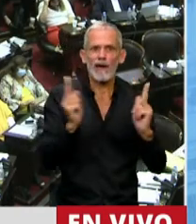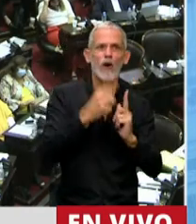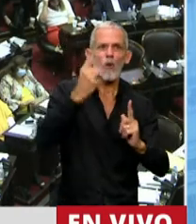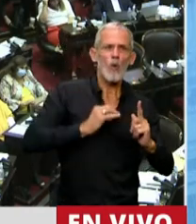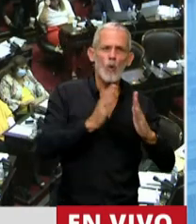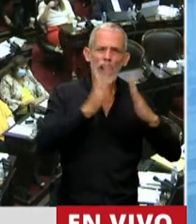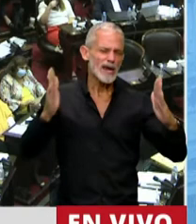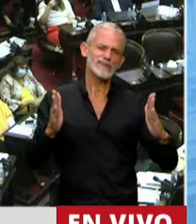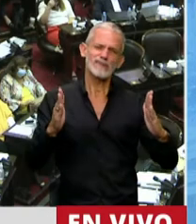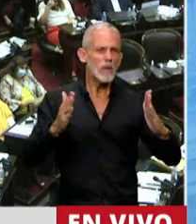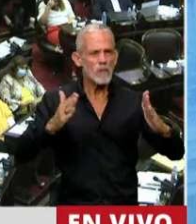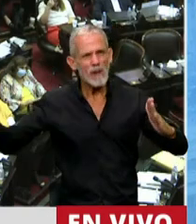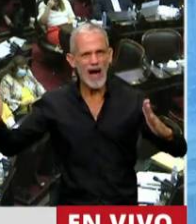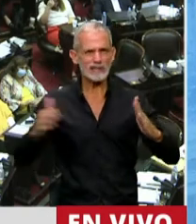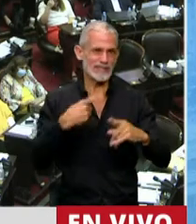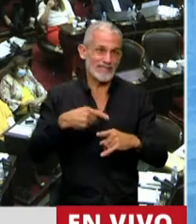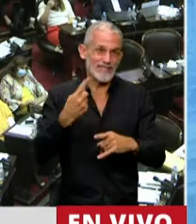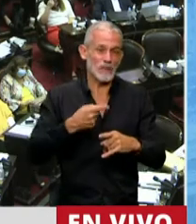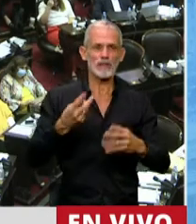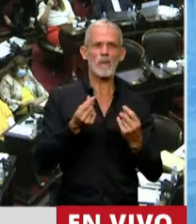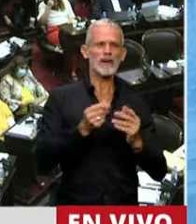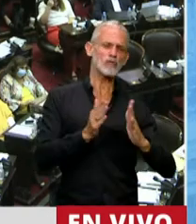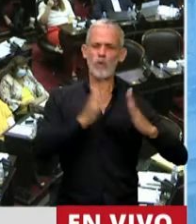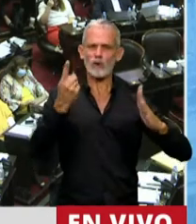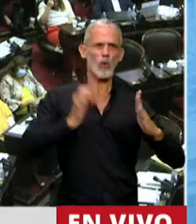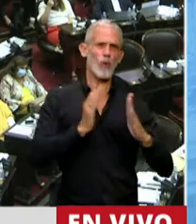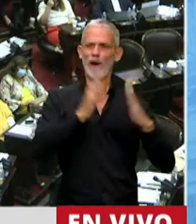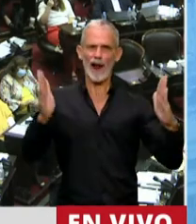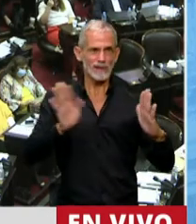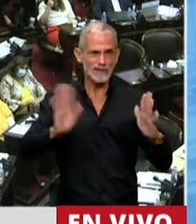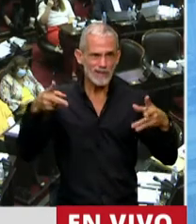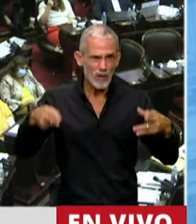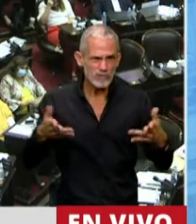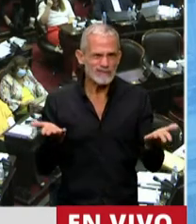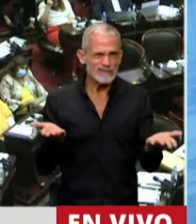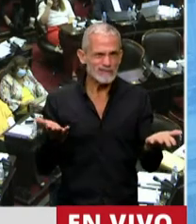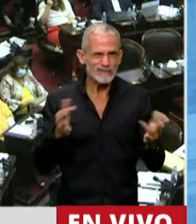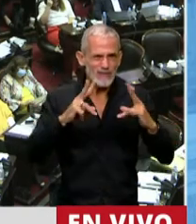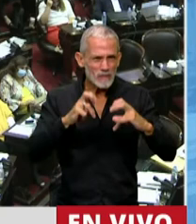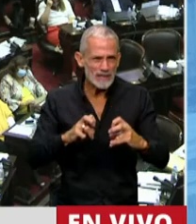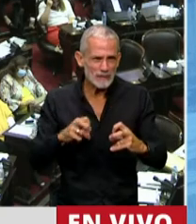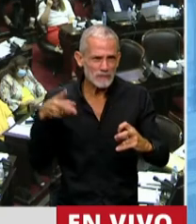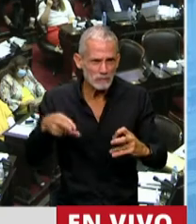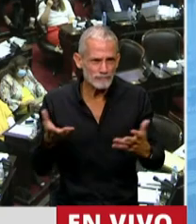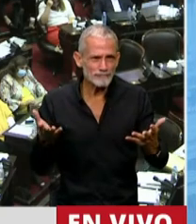año presupuestario. Entonces, con proyectos como el que se presenta, se puede avanzar en